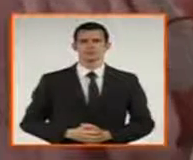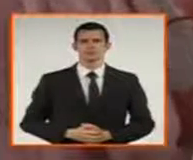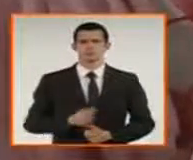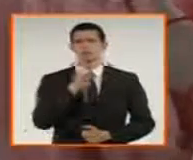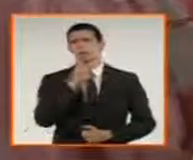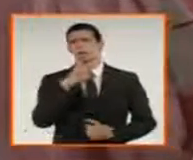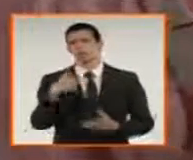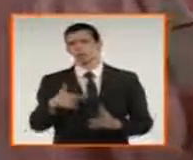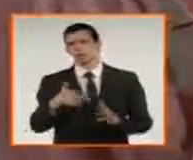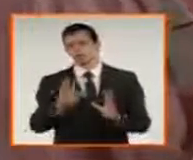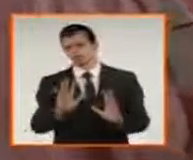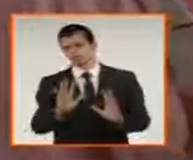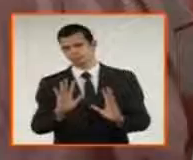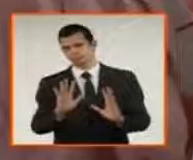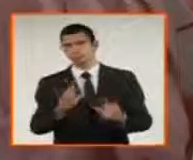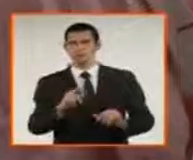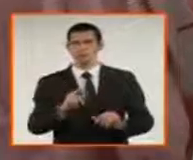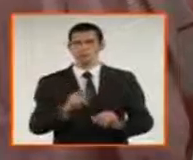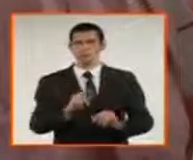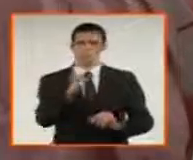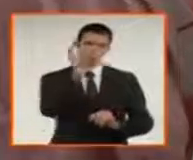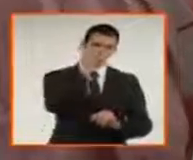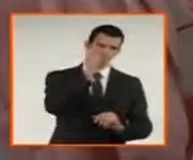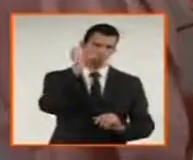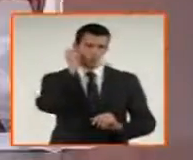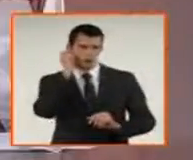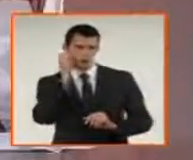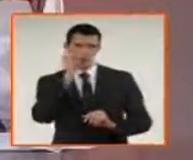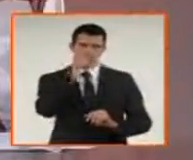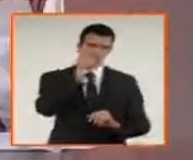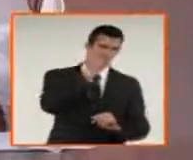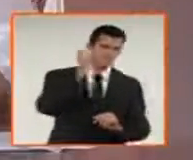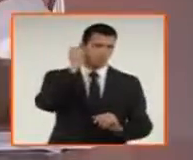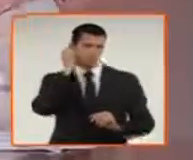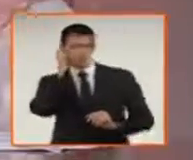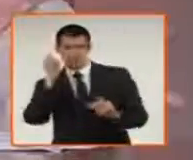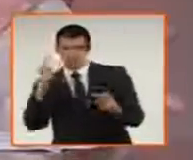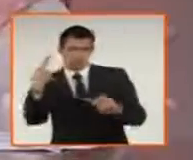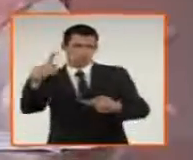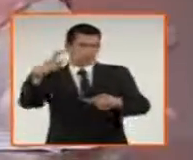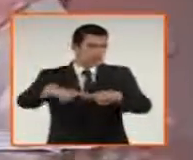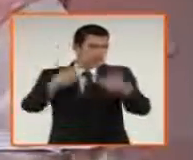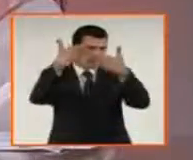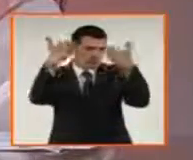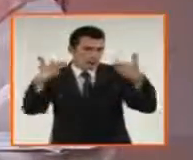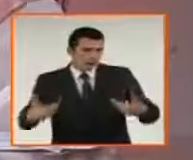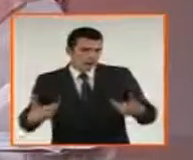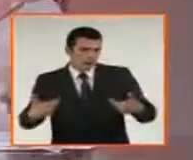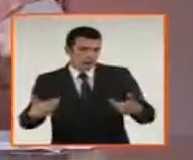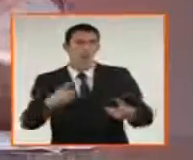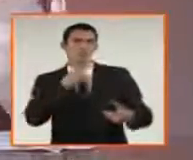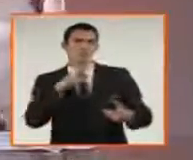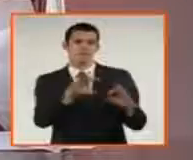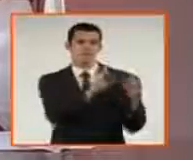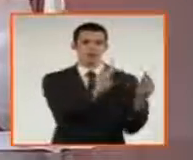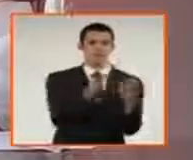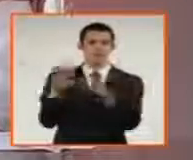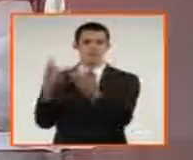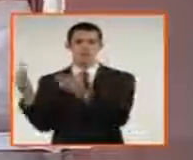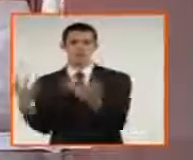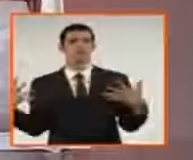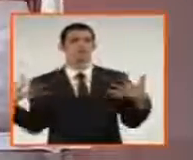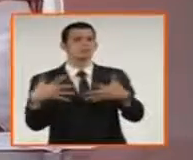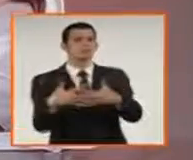Cónyuges no son parientes. Los cónyuges generan por razón de su matrimonio un parentesco, exacto, por afinidad con el resto de sus familia, parientes.